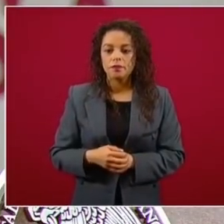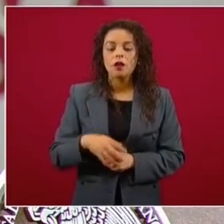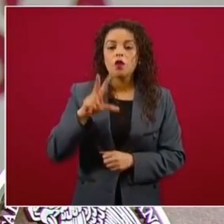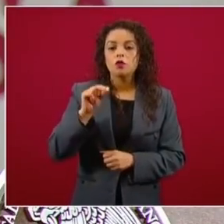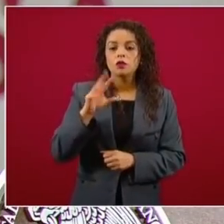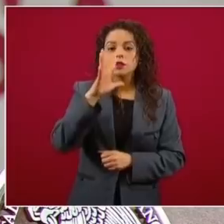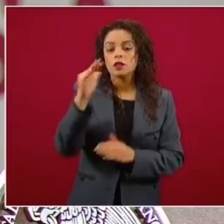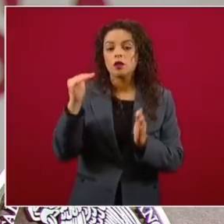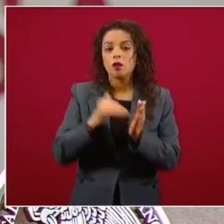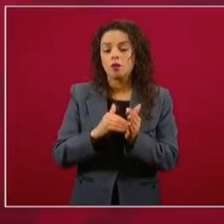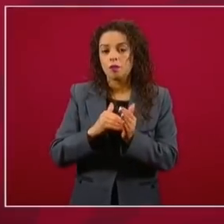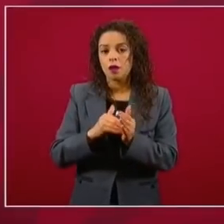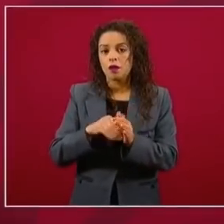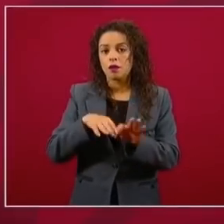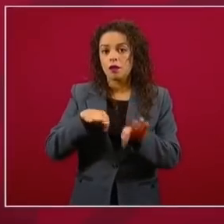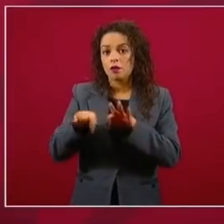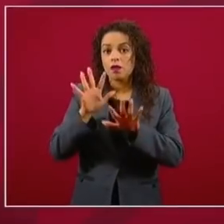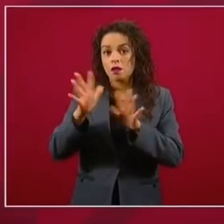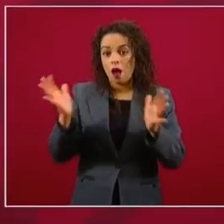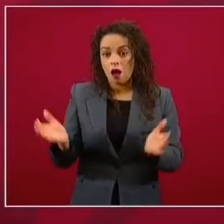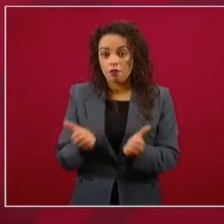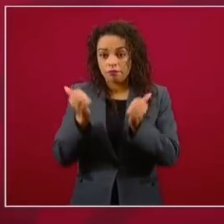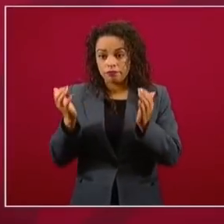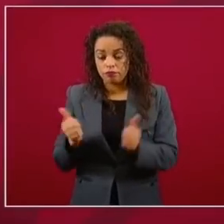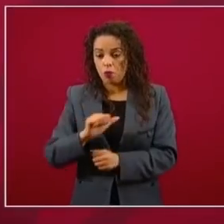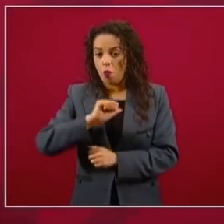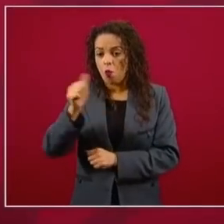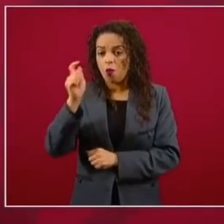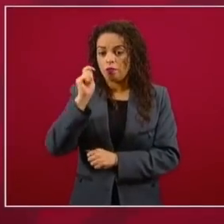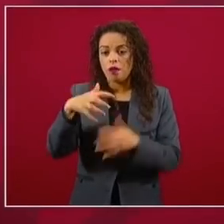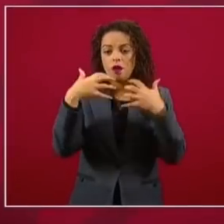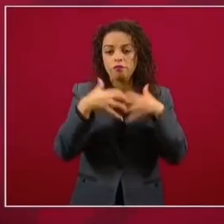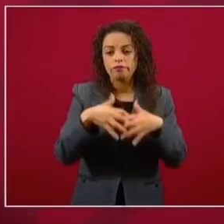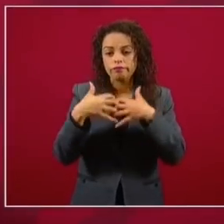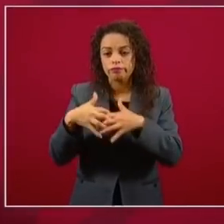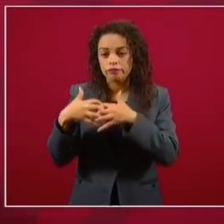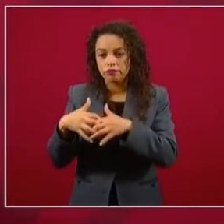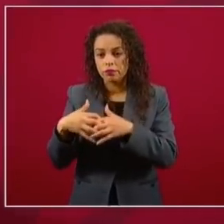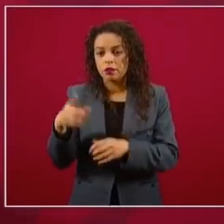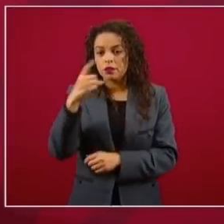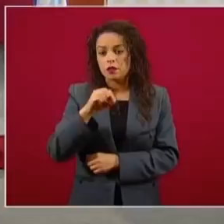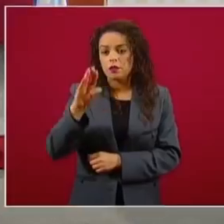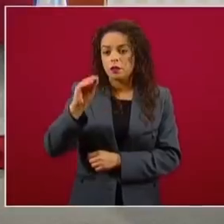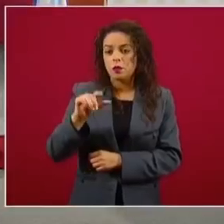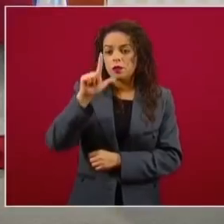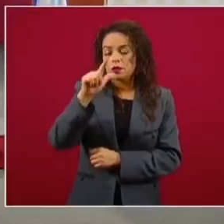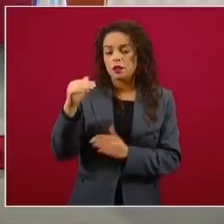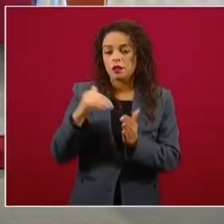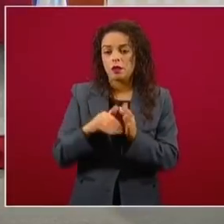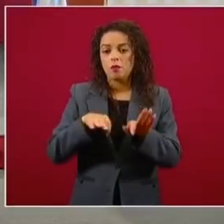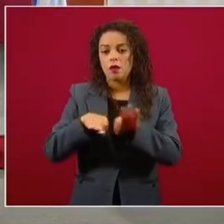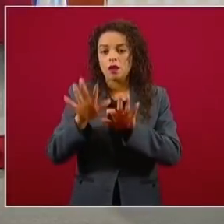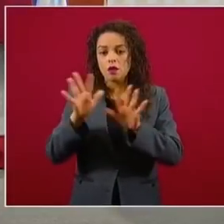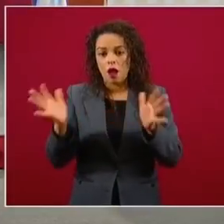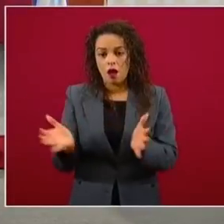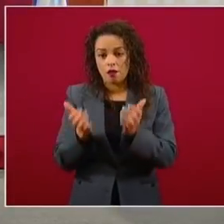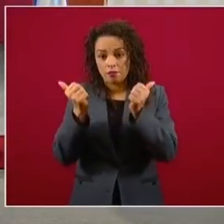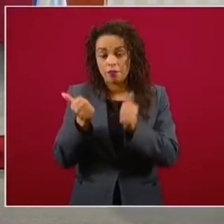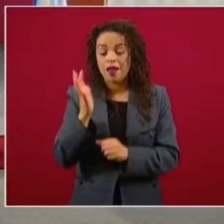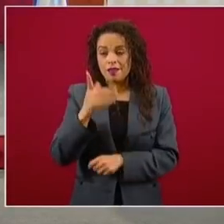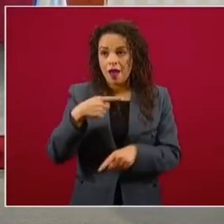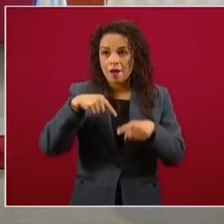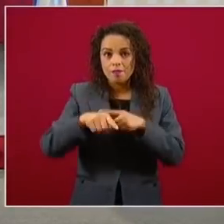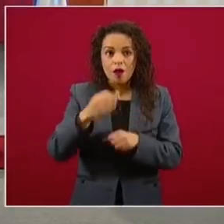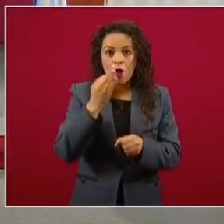85,000 empleos y en la industria como un total se habían recuperado alrededor de 197,000 empleos. Así es que ya estamos viendo